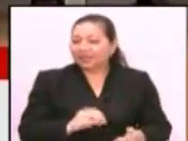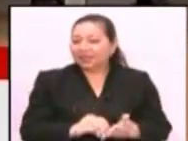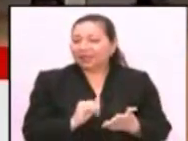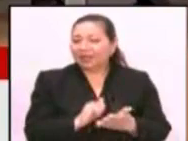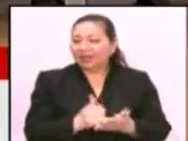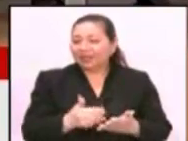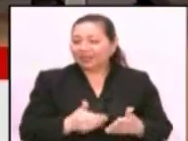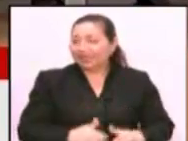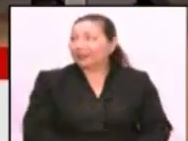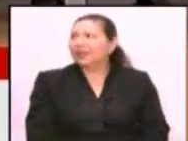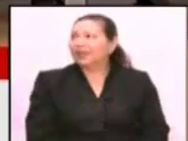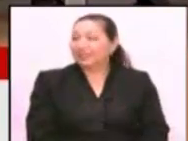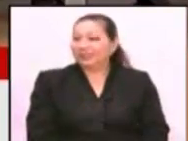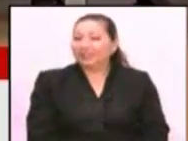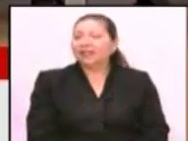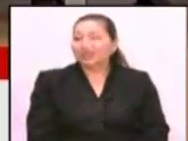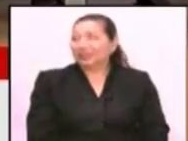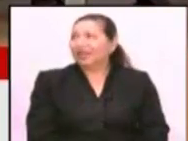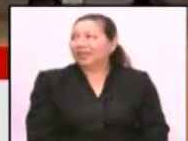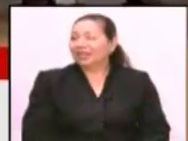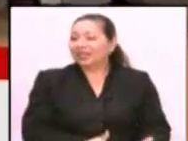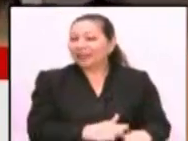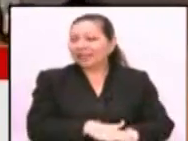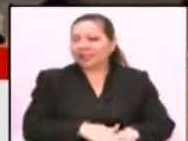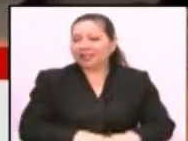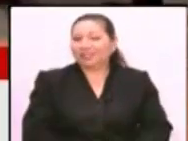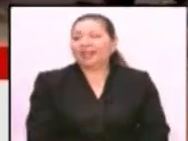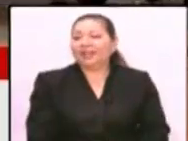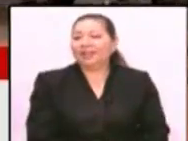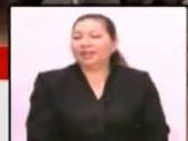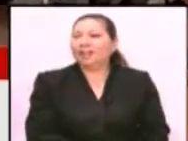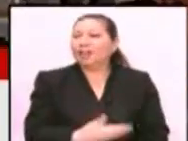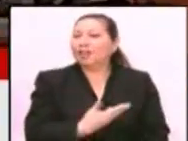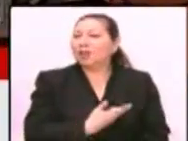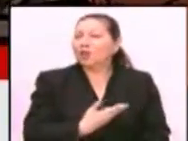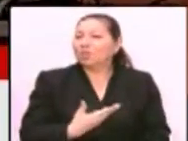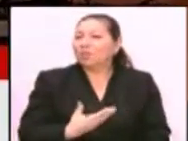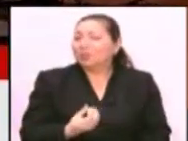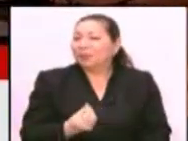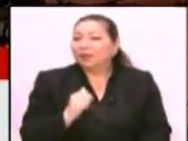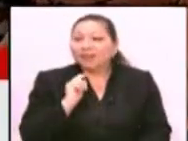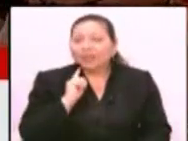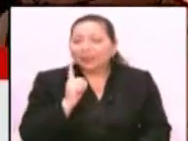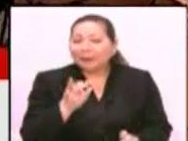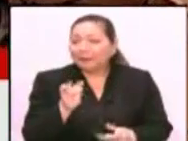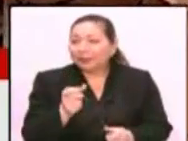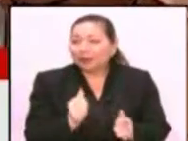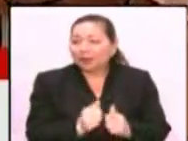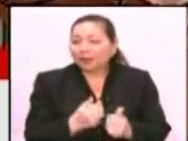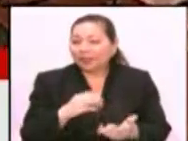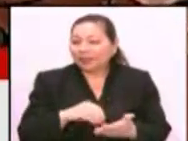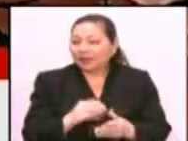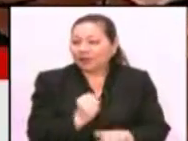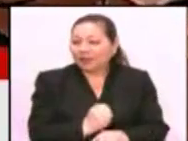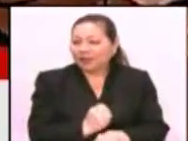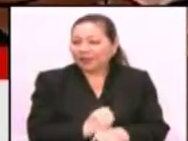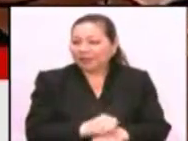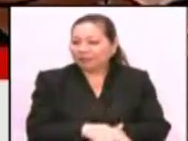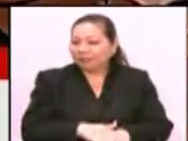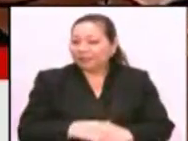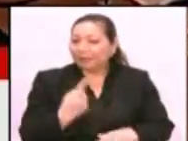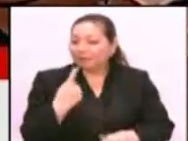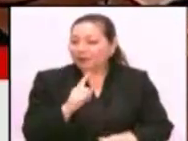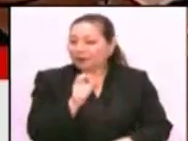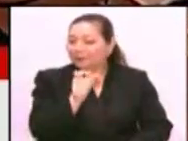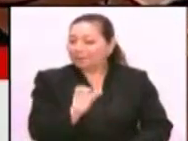fundaciones. Fundaciones. Quien paga por los resultados es el gobierno, porque el gobierno le interesa que las personas consigan un trabajo, entonces va a pagar